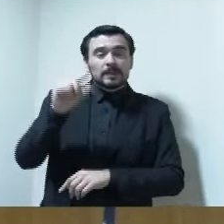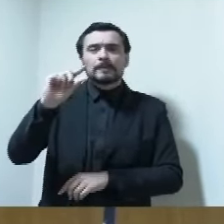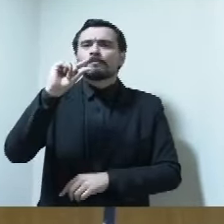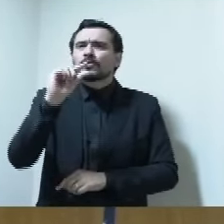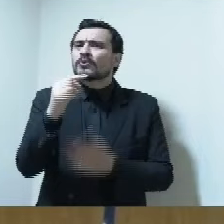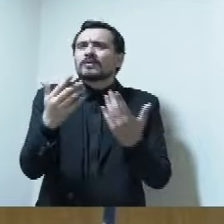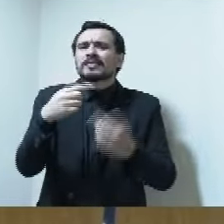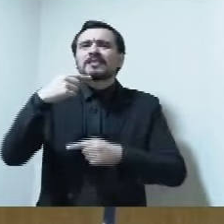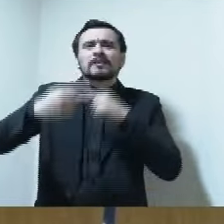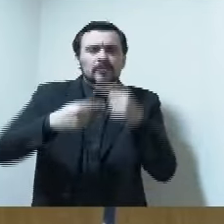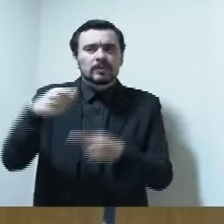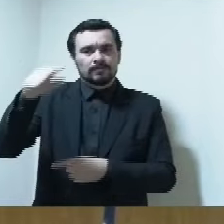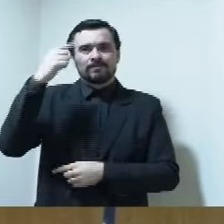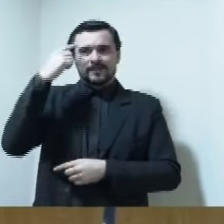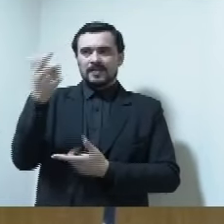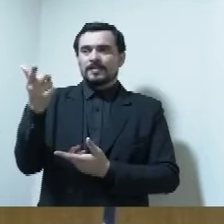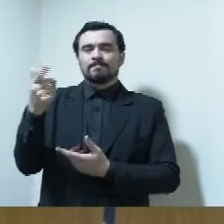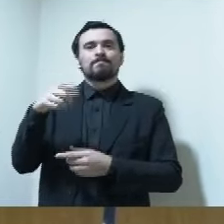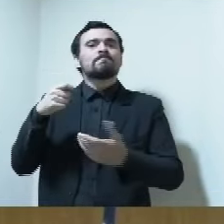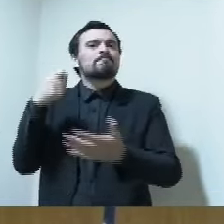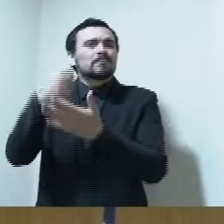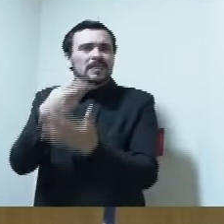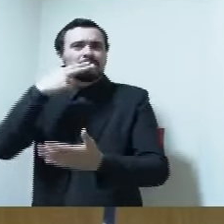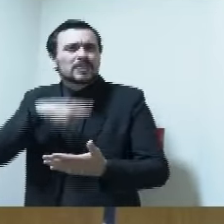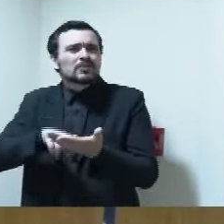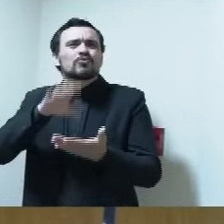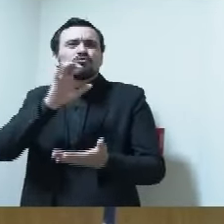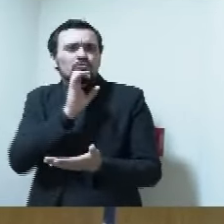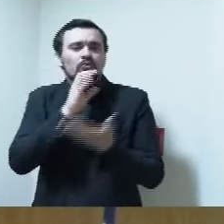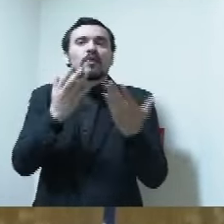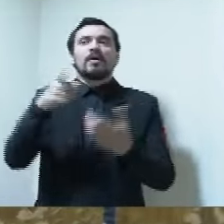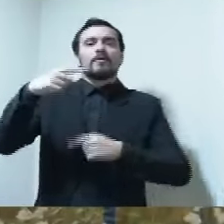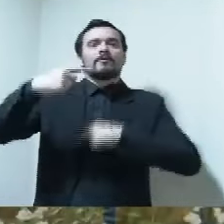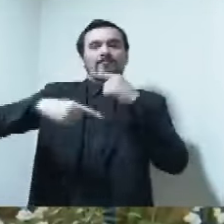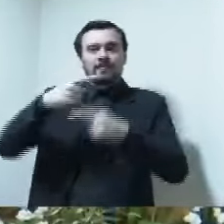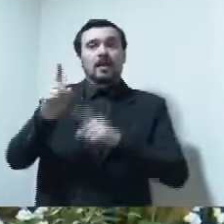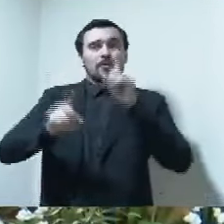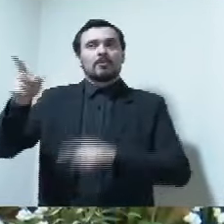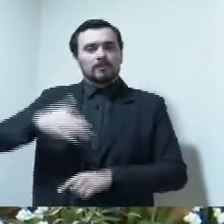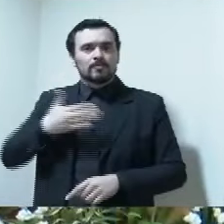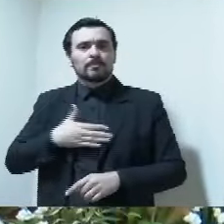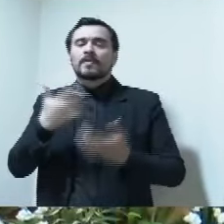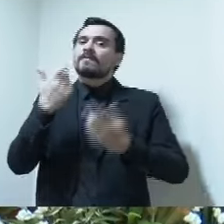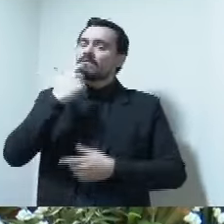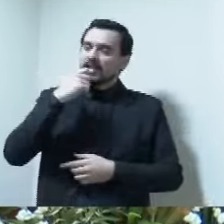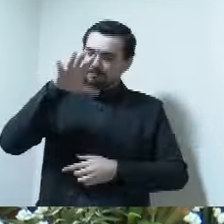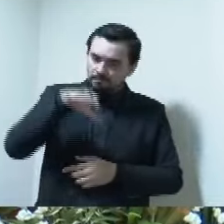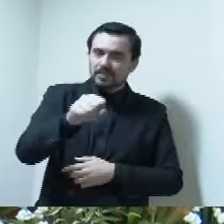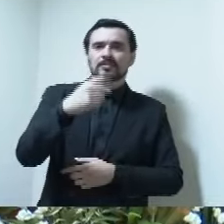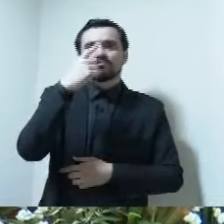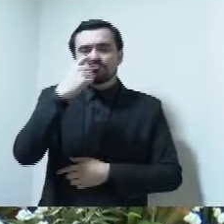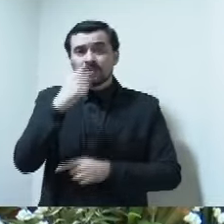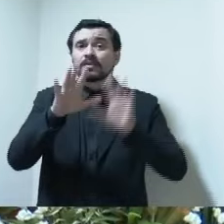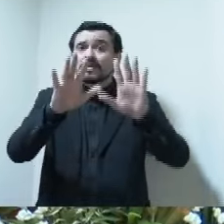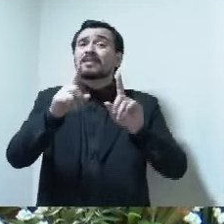revolución en los ingresos tributarios que ha supuesto la creación de la DENIT, al también histórico reclamo de un control y supervisión en las